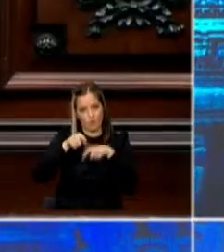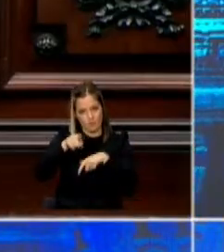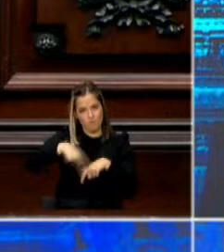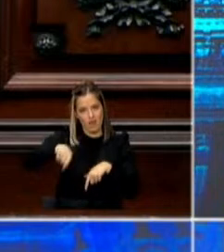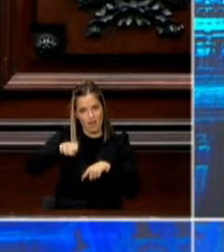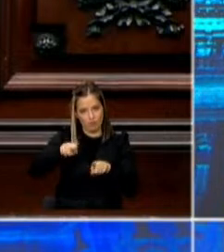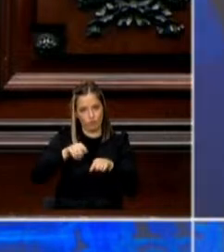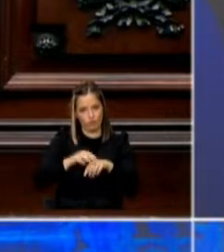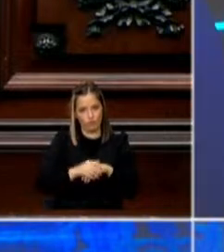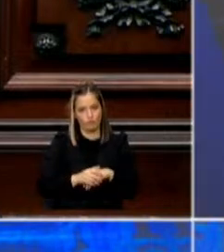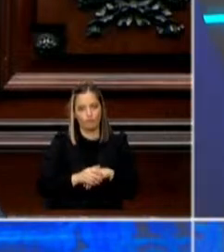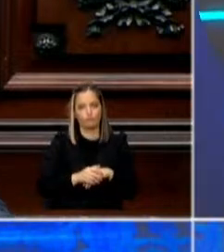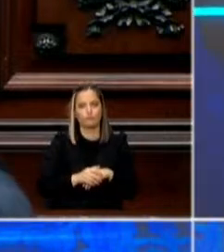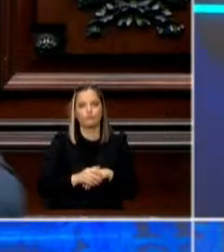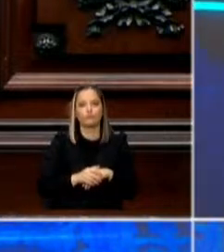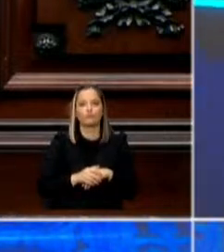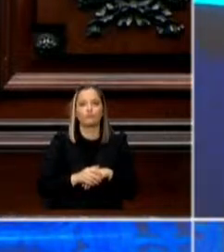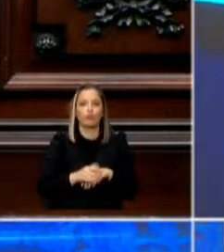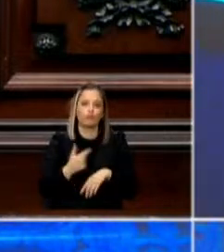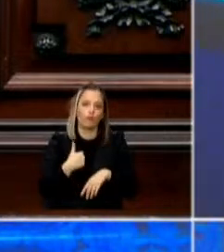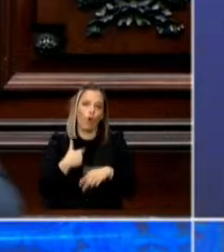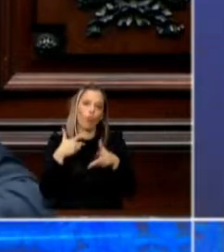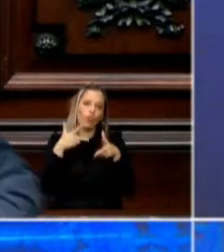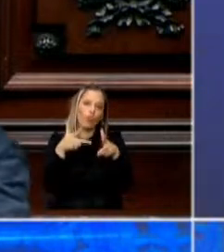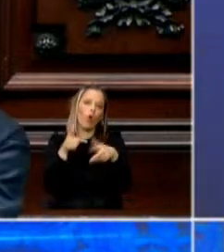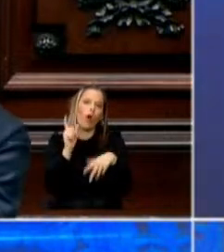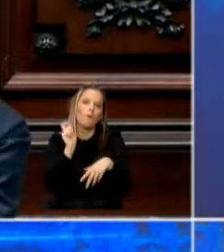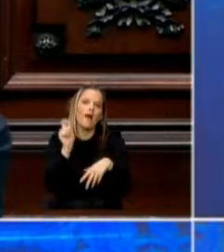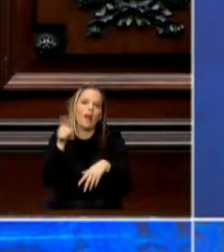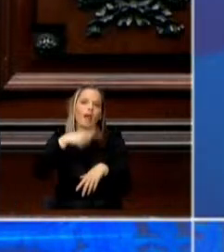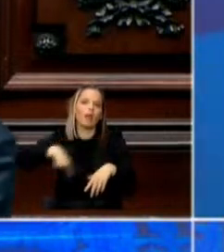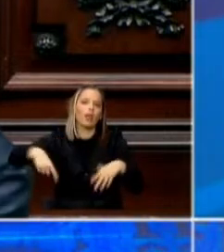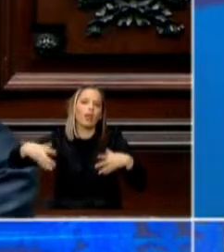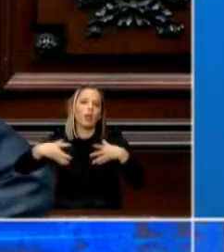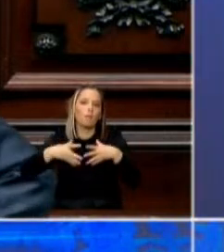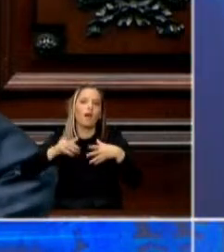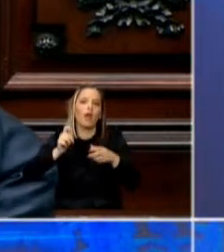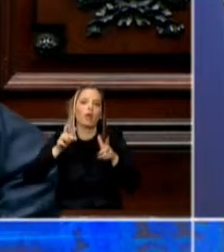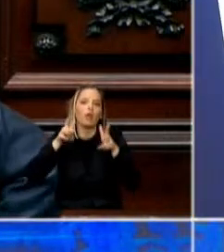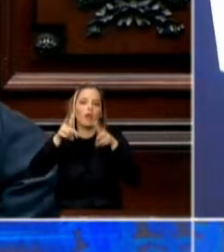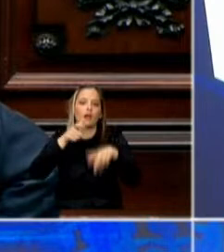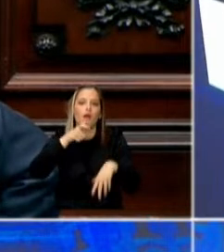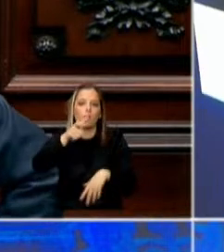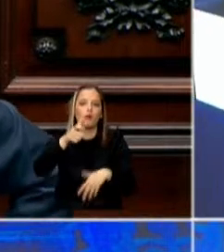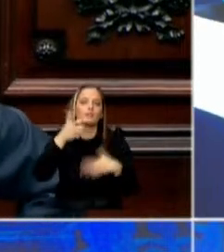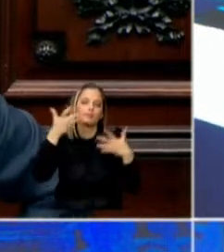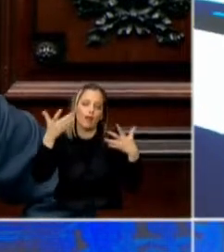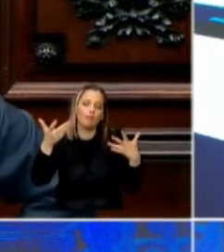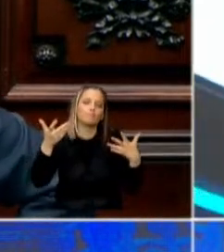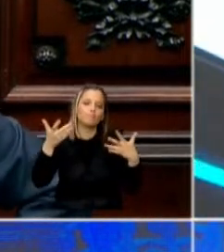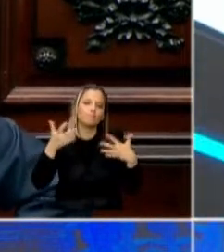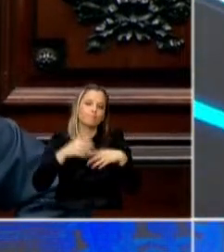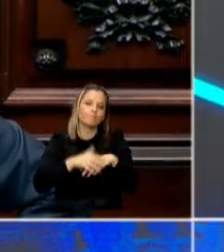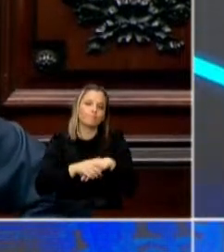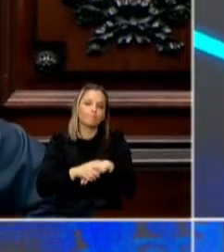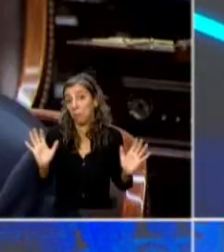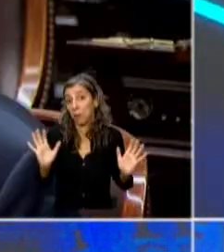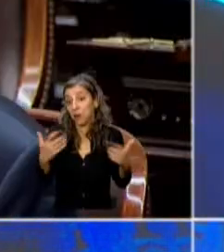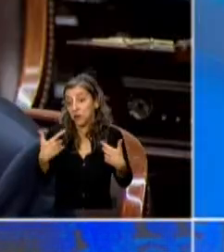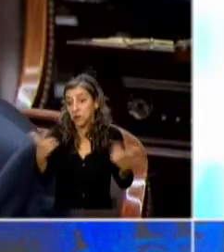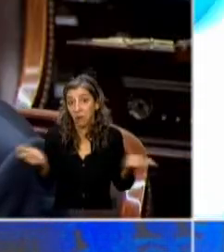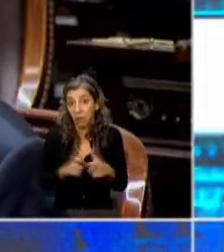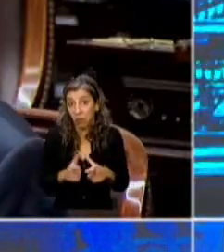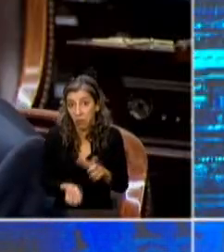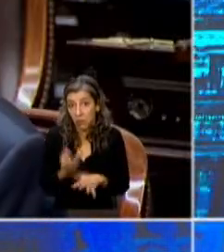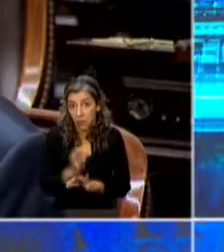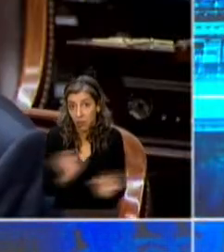de gabinete, Agustín Rossi. Uno de los temas que se habló fue el tema económico, acuerdo con el Fondo Monetario Internacional, la